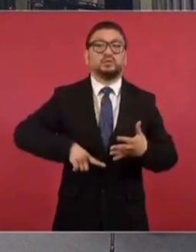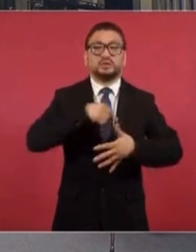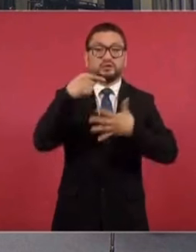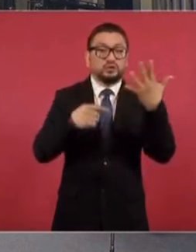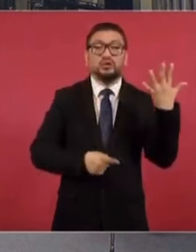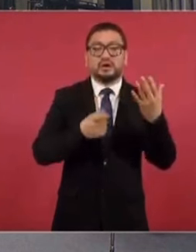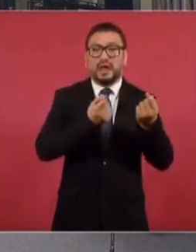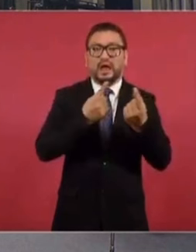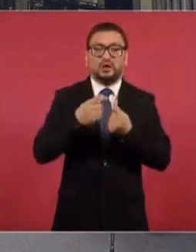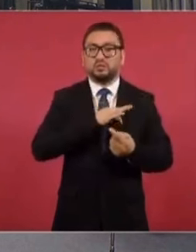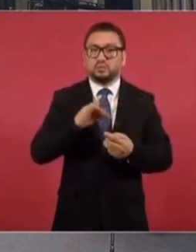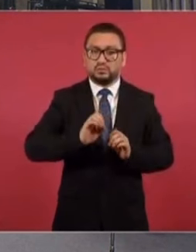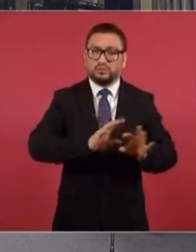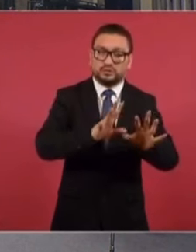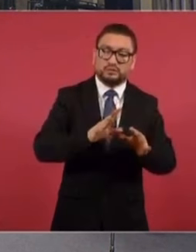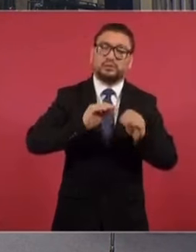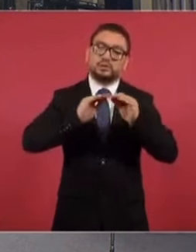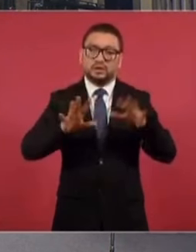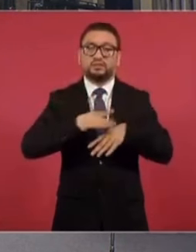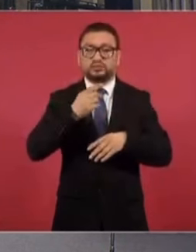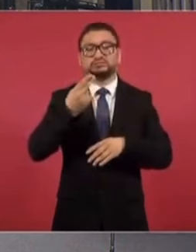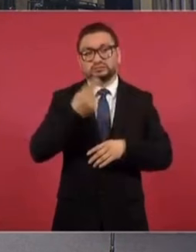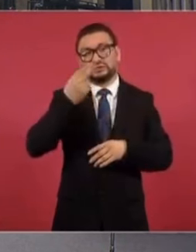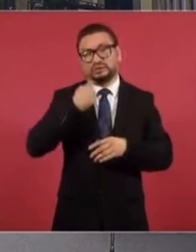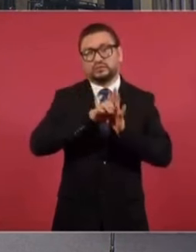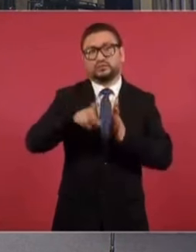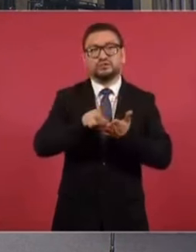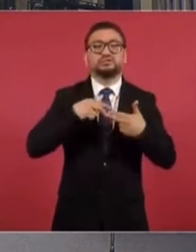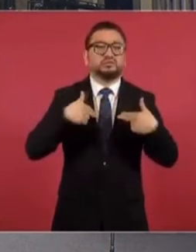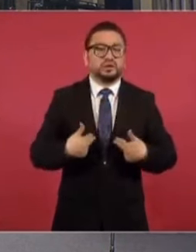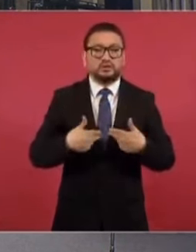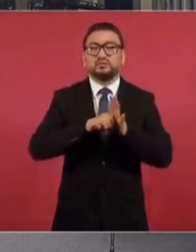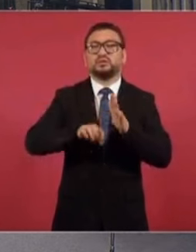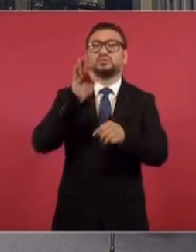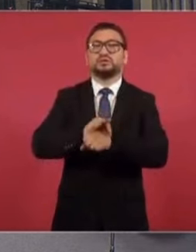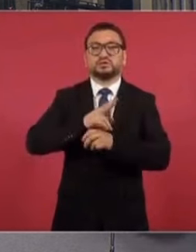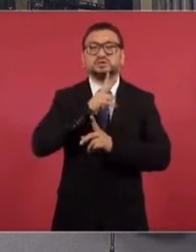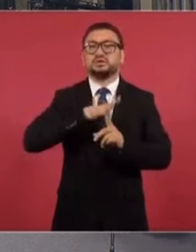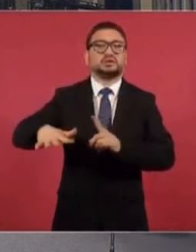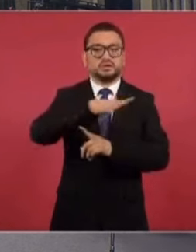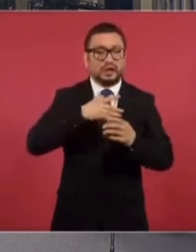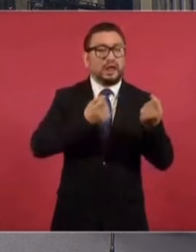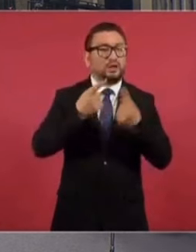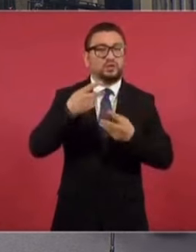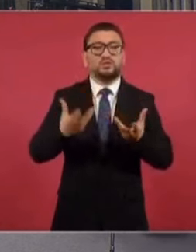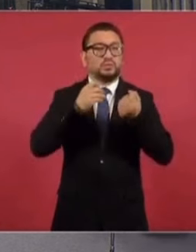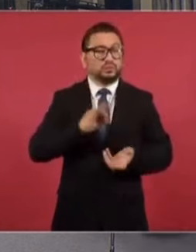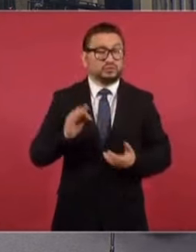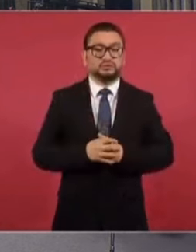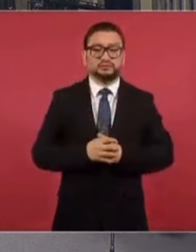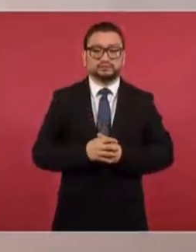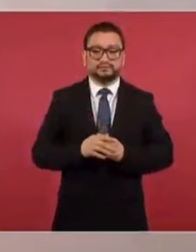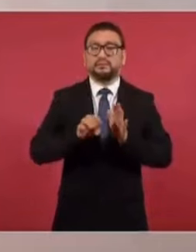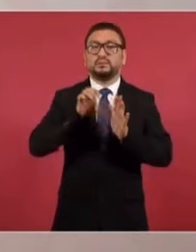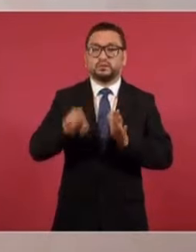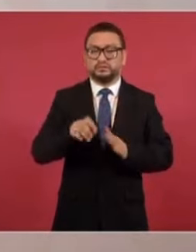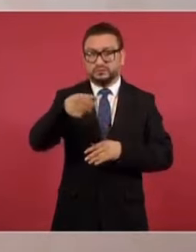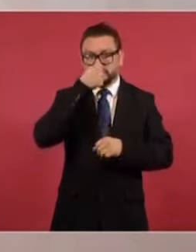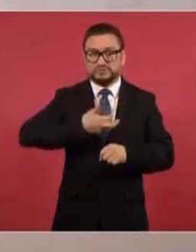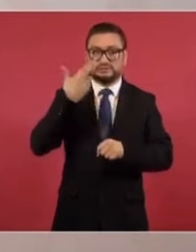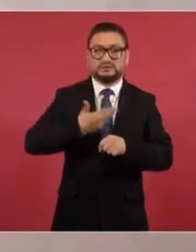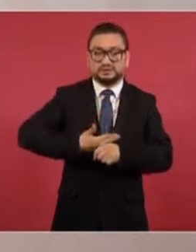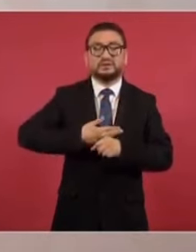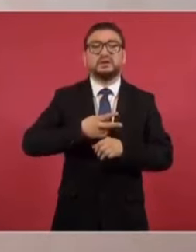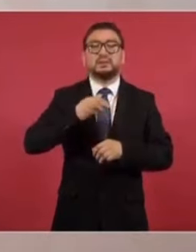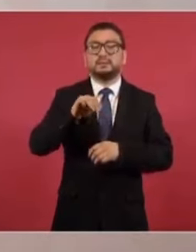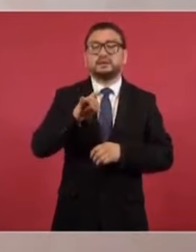que hay? Y que pudieran quedarse, obviamente, por razones que son necesarias para la población, como decíamos, derechos humanos. que tiene que ver, por con protección al ambiente, hay algunos que todavía se salvan. Por ejemplo, ¿para qué es la Secretaría